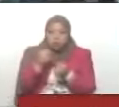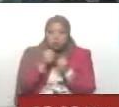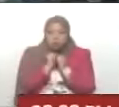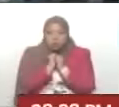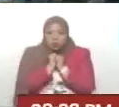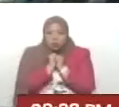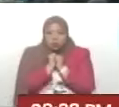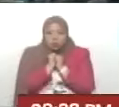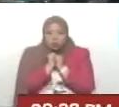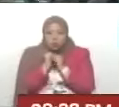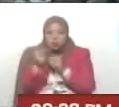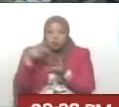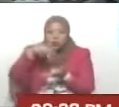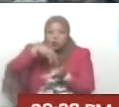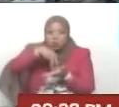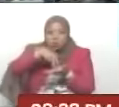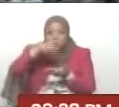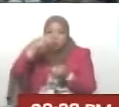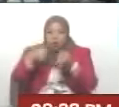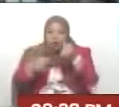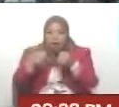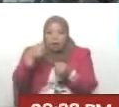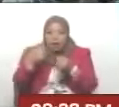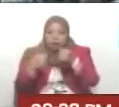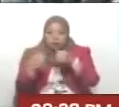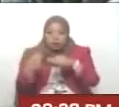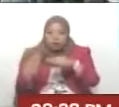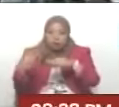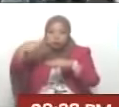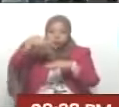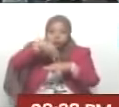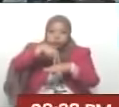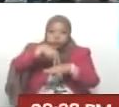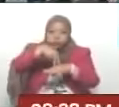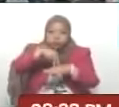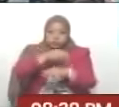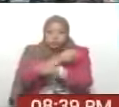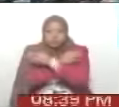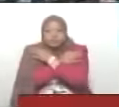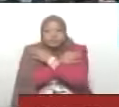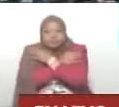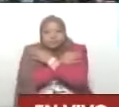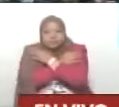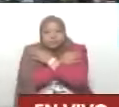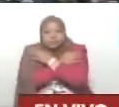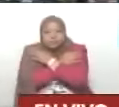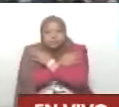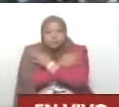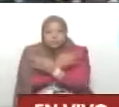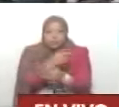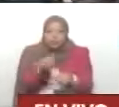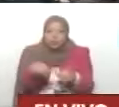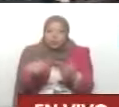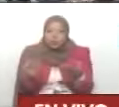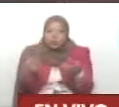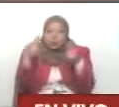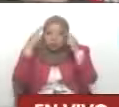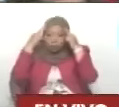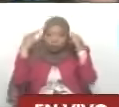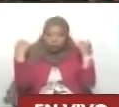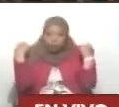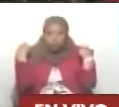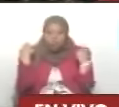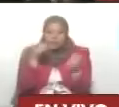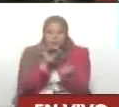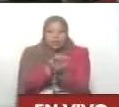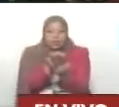la subí al capó del vehículo, nos dimos un abrazo a Marnelis y me regaló esta virgen hermosa que traje